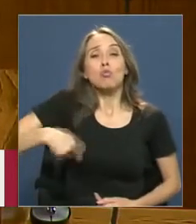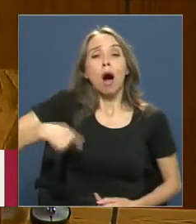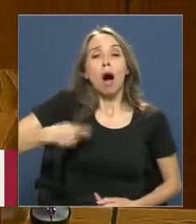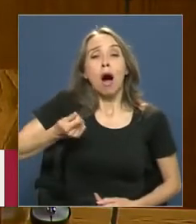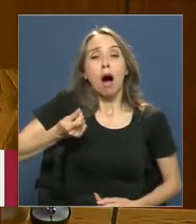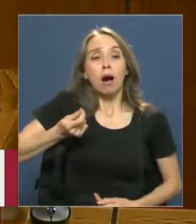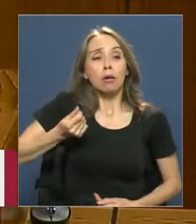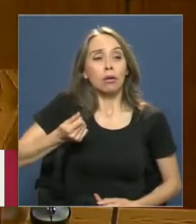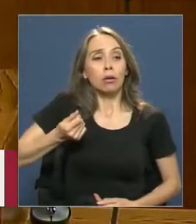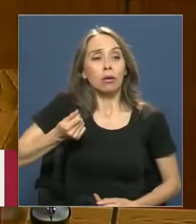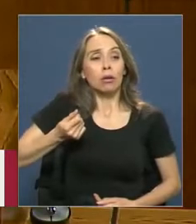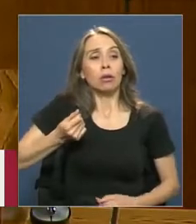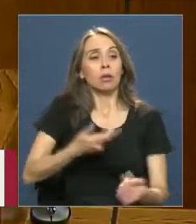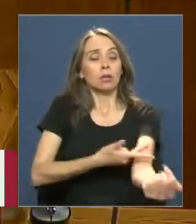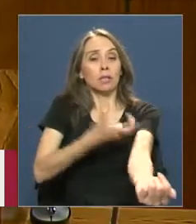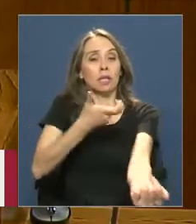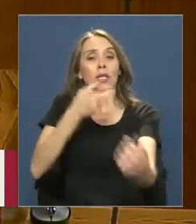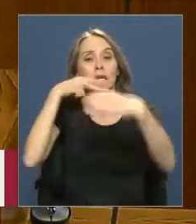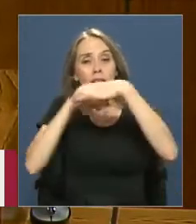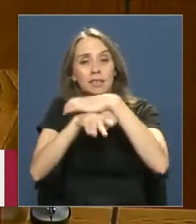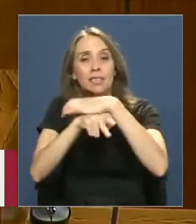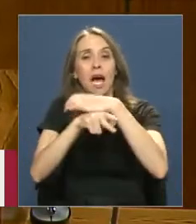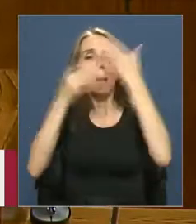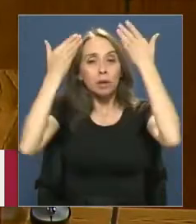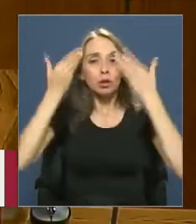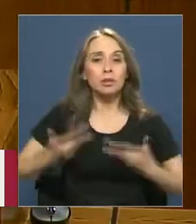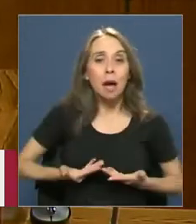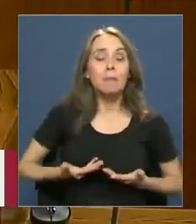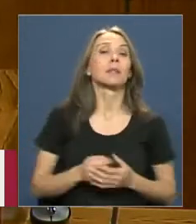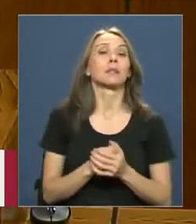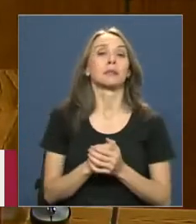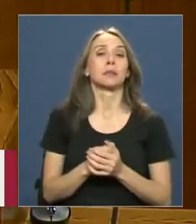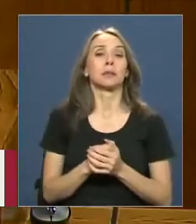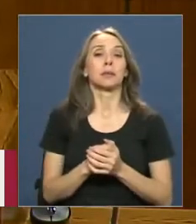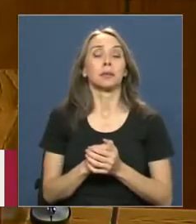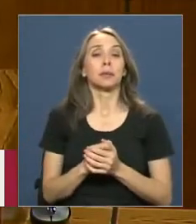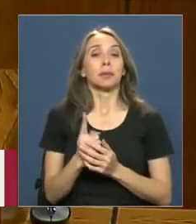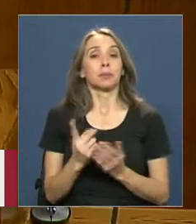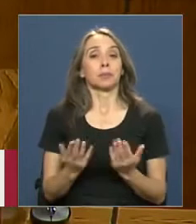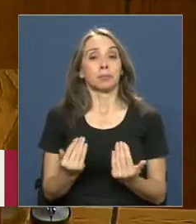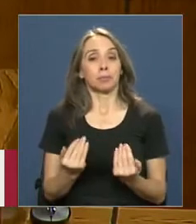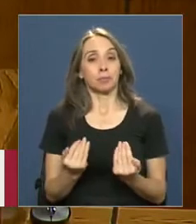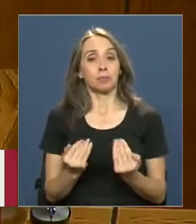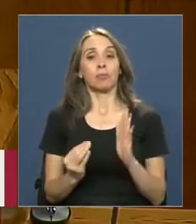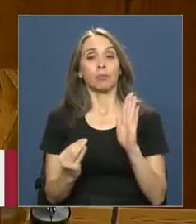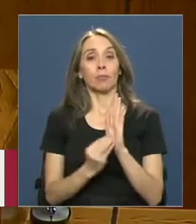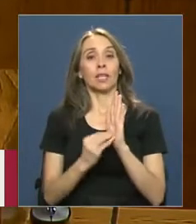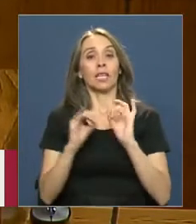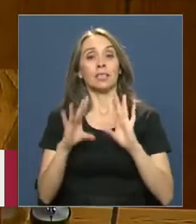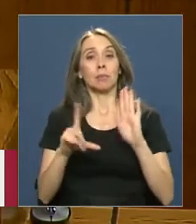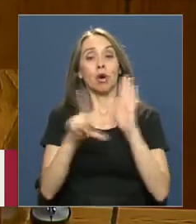resulta la realización de estos exámenes. Debido a ello, resulta imprescindible establecer un día